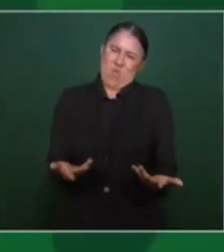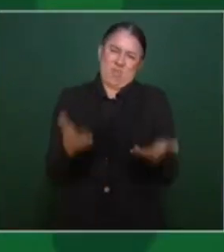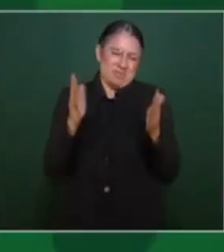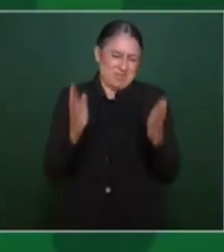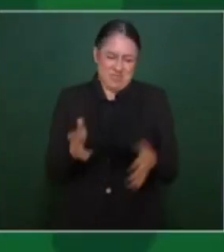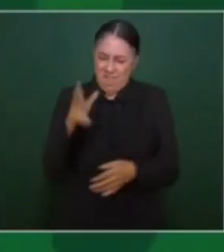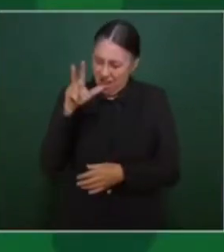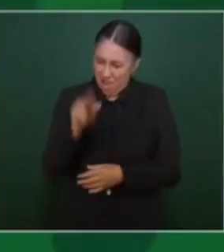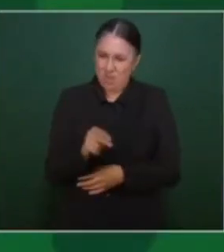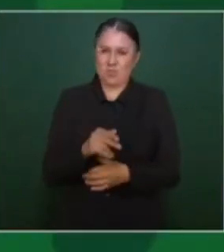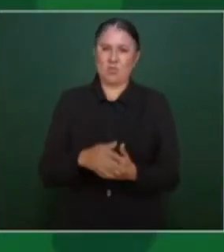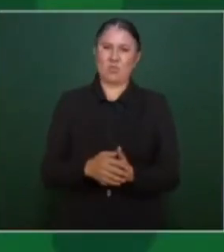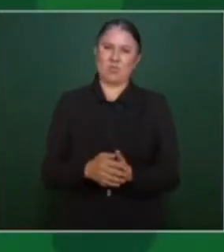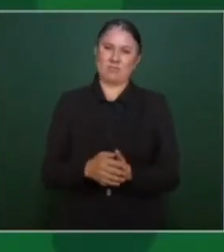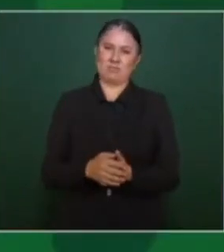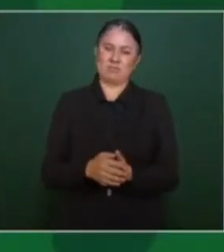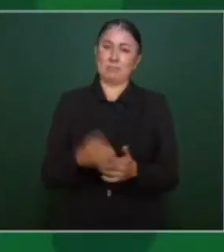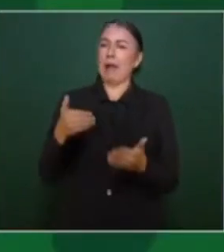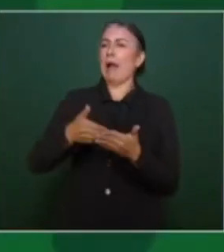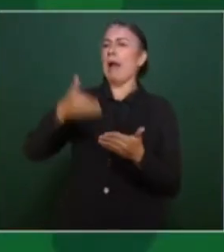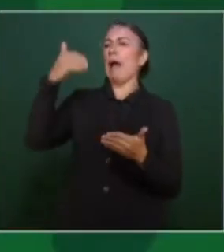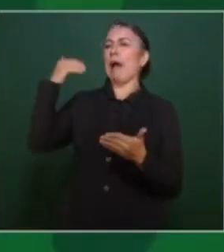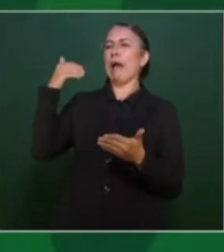antes el Alarma,